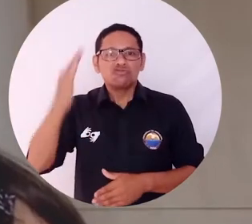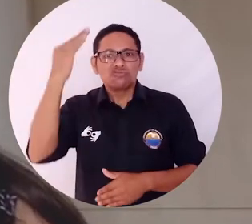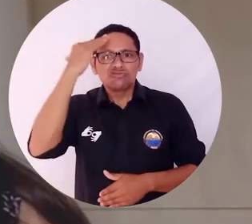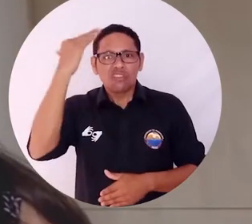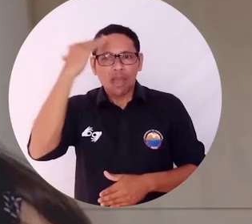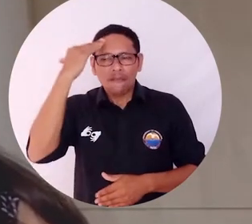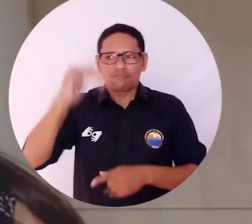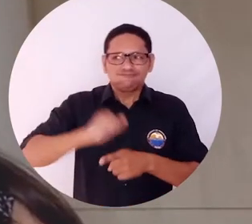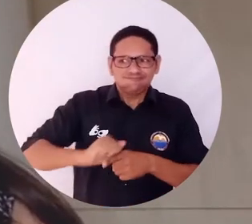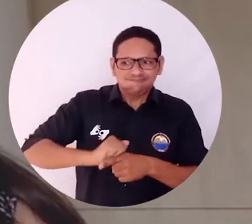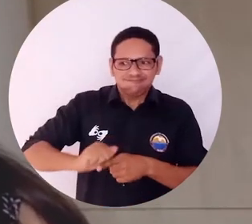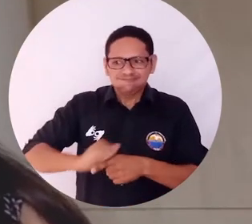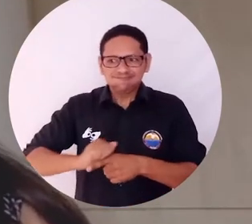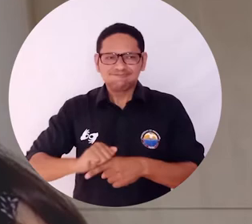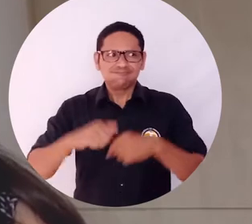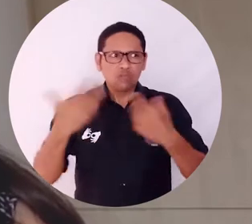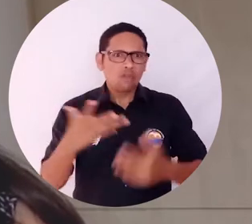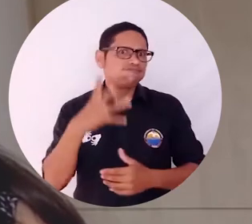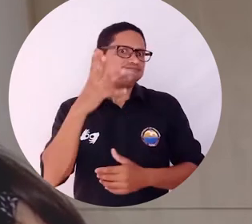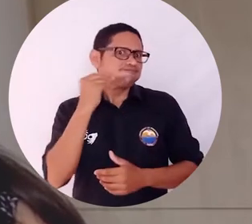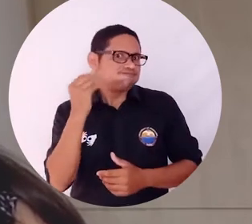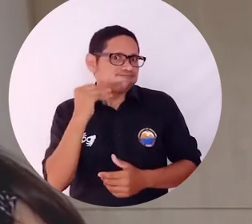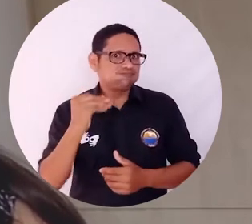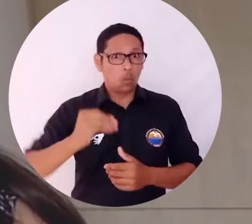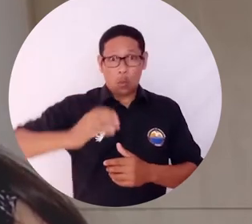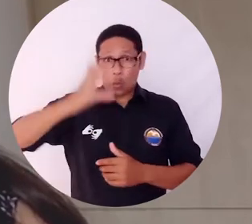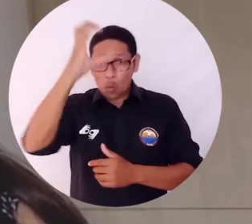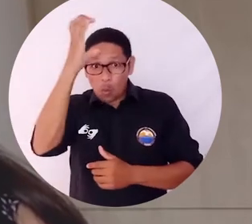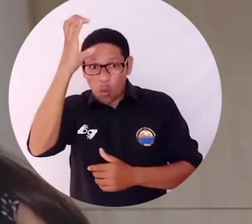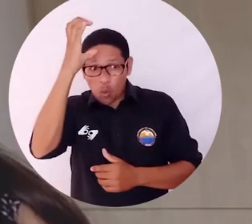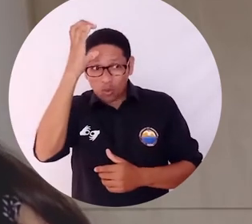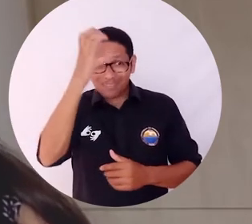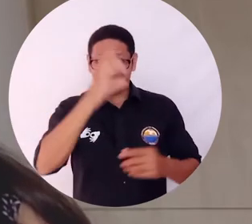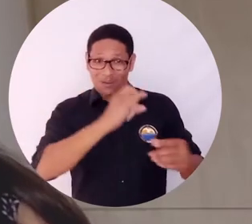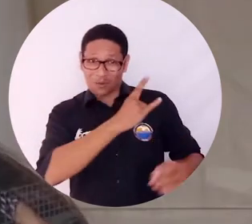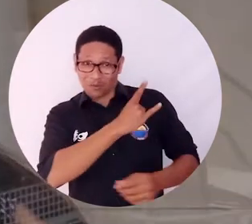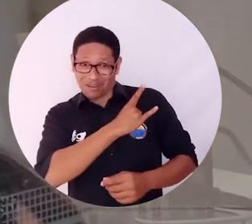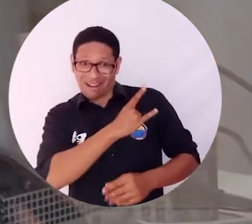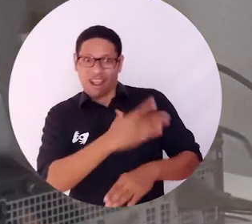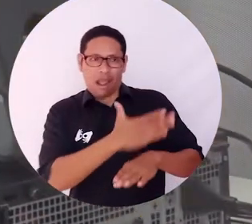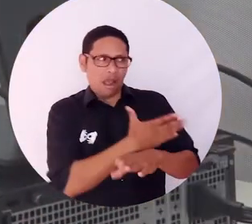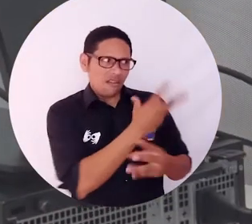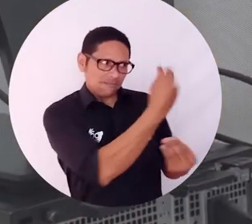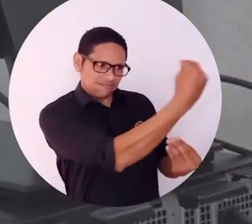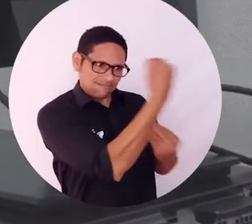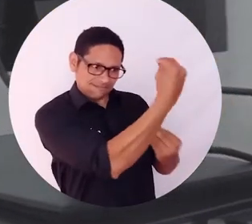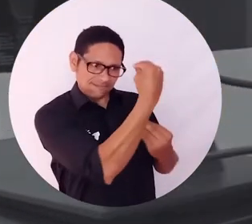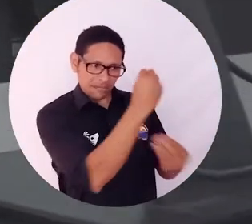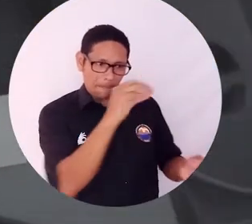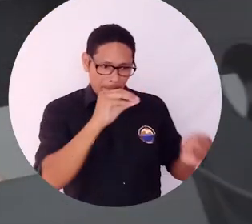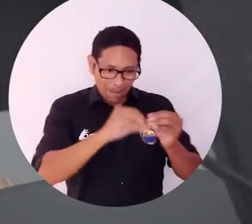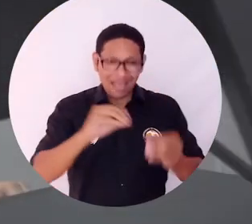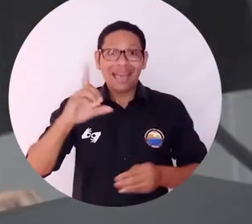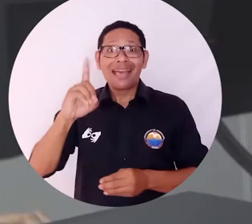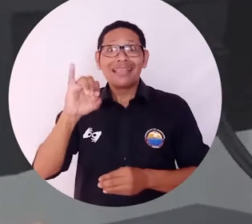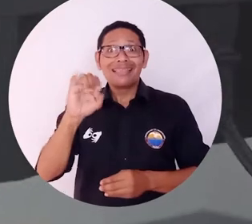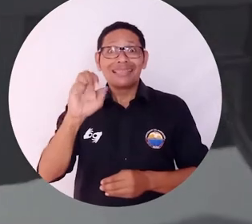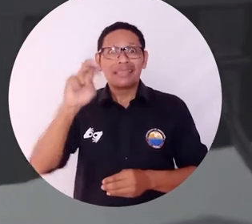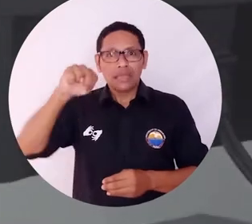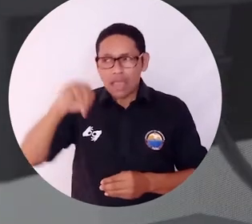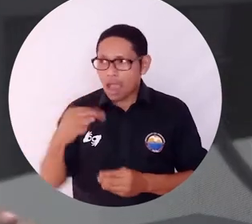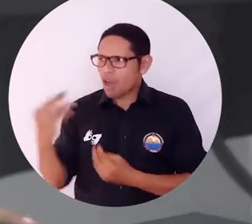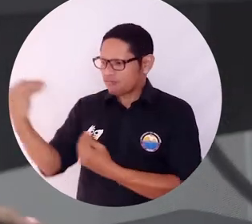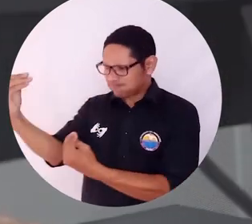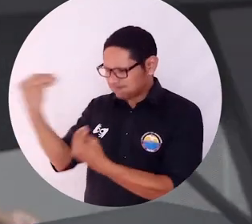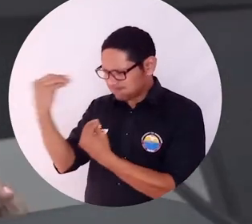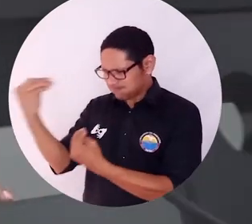en sus conocimientos, en las habilidades que adquirieron en la universidad y en la capacitación con la DIAN. Saben qué es enfrentarse en el